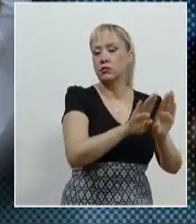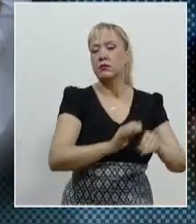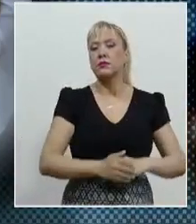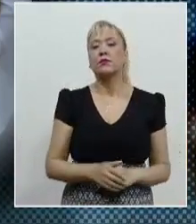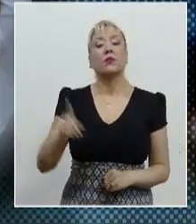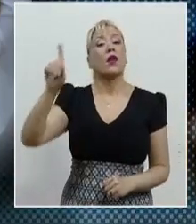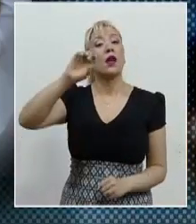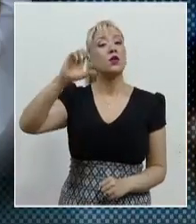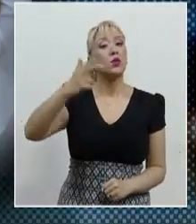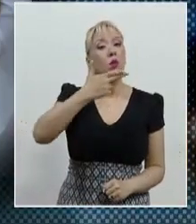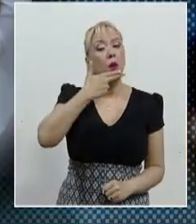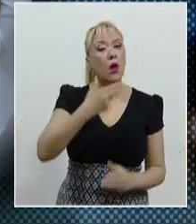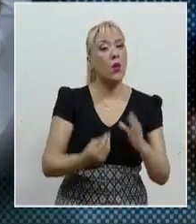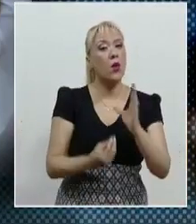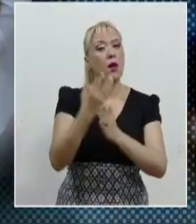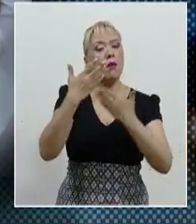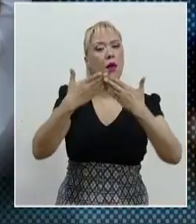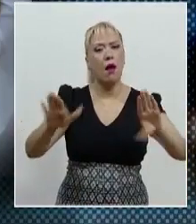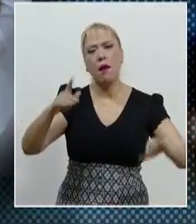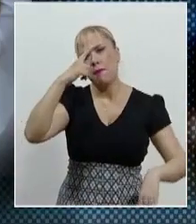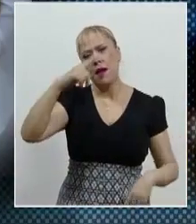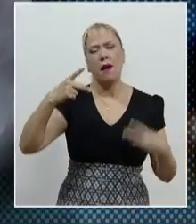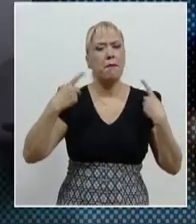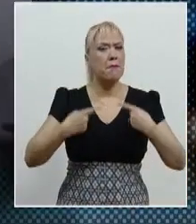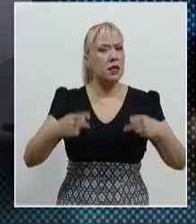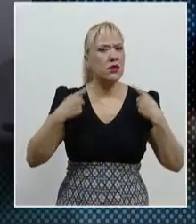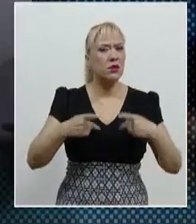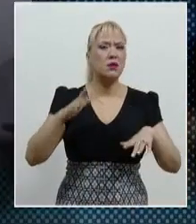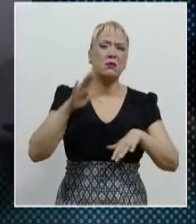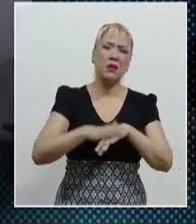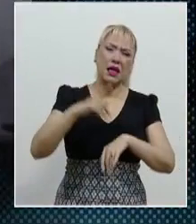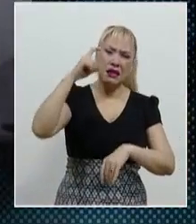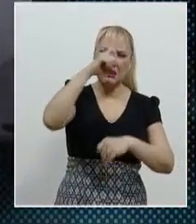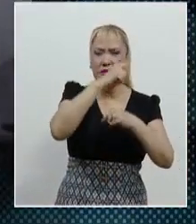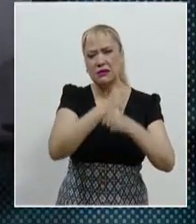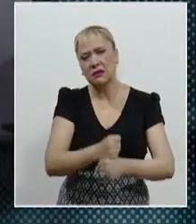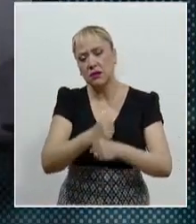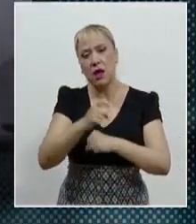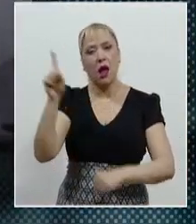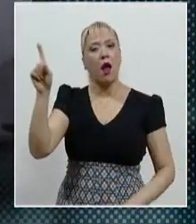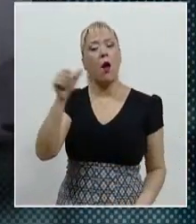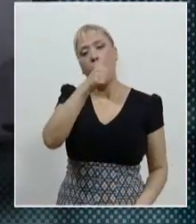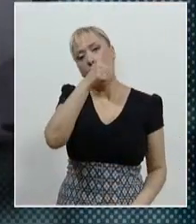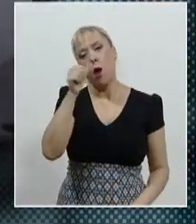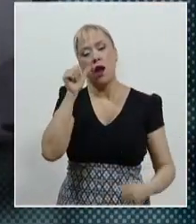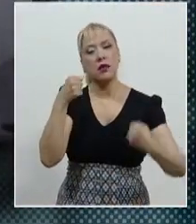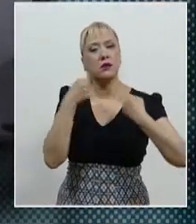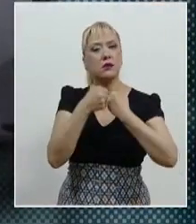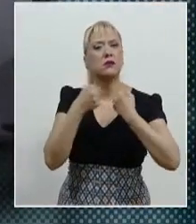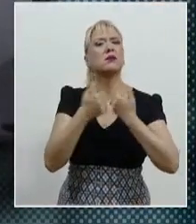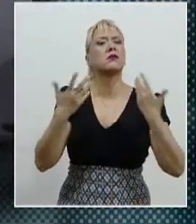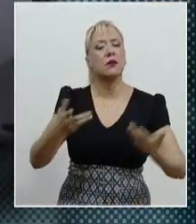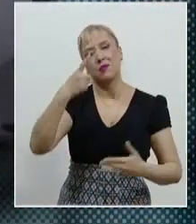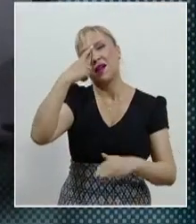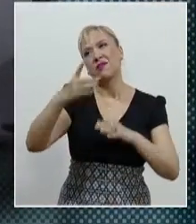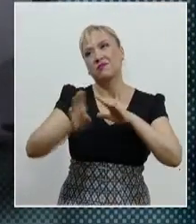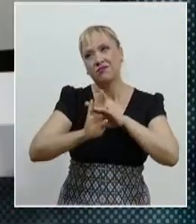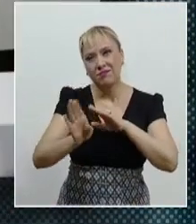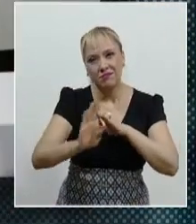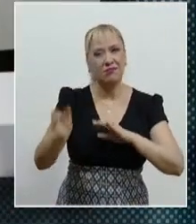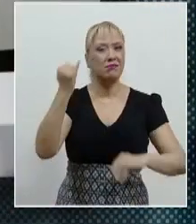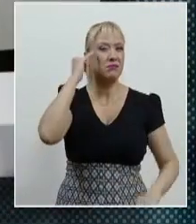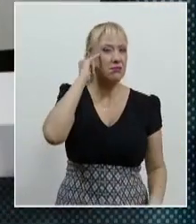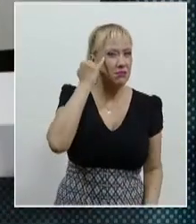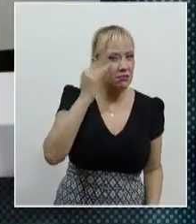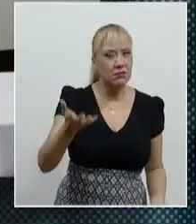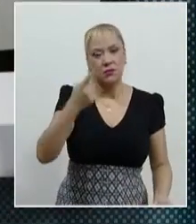de audiencias para personas en condición de vulnerabilidad, ubicado en Ciudad Juárez, con el objetivo de brindarles espacios seguros